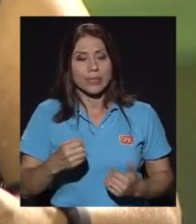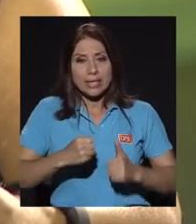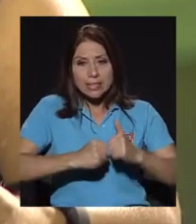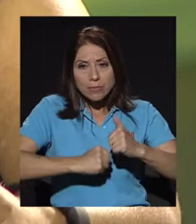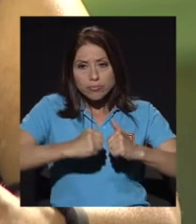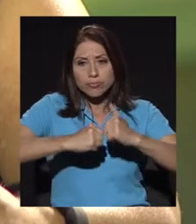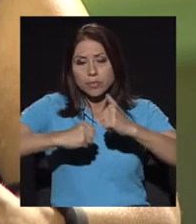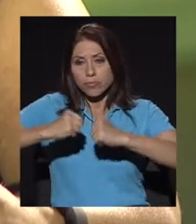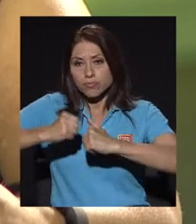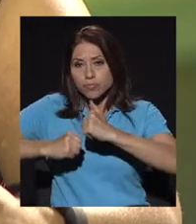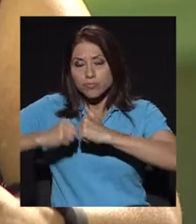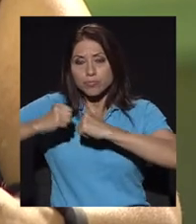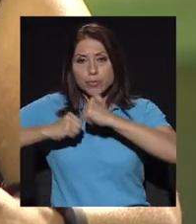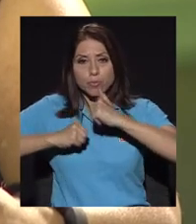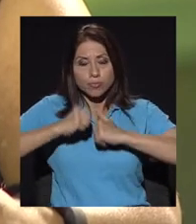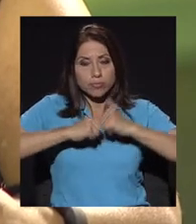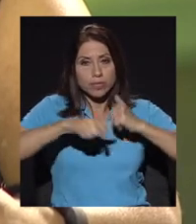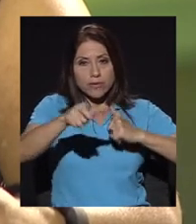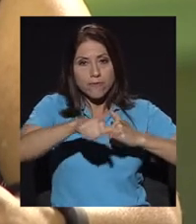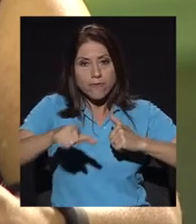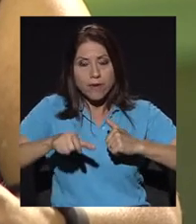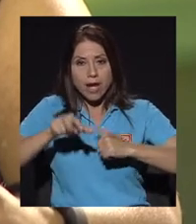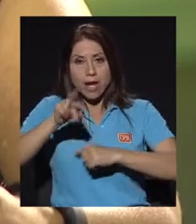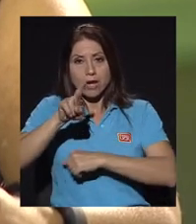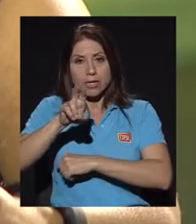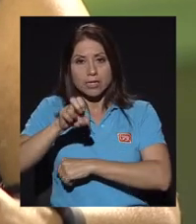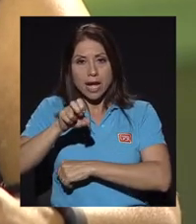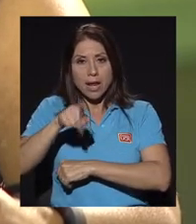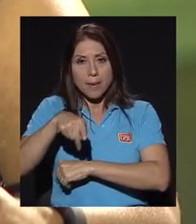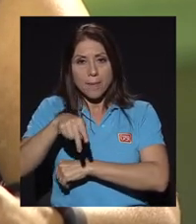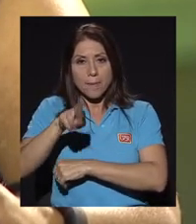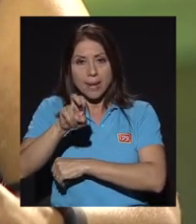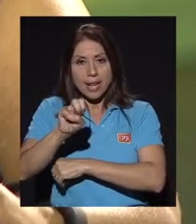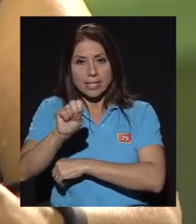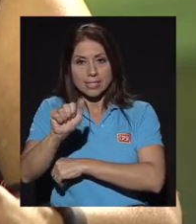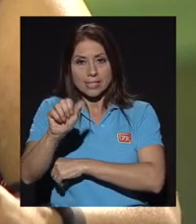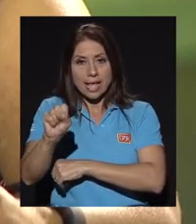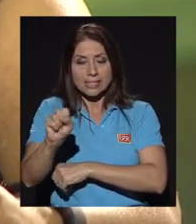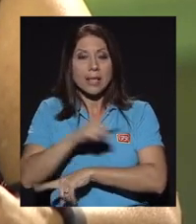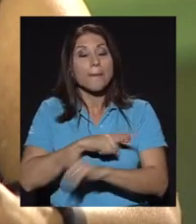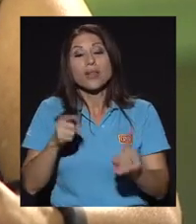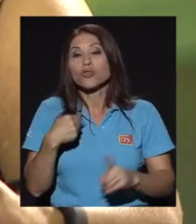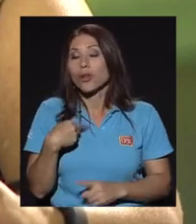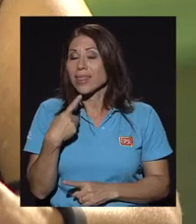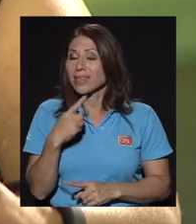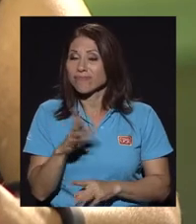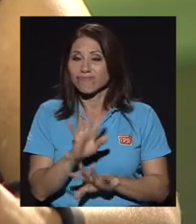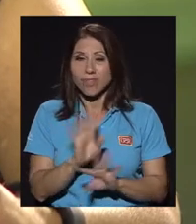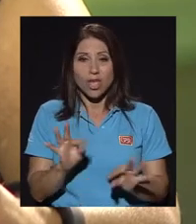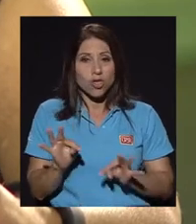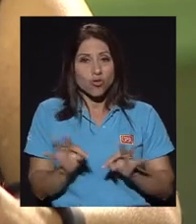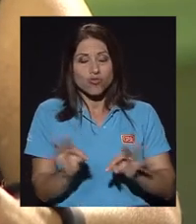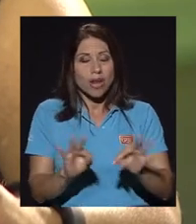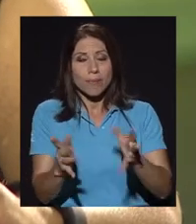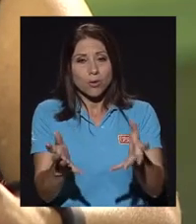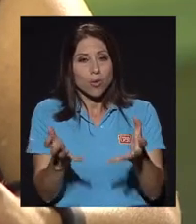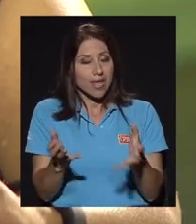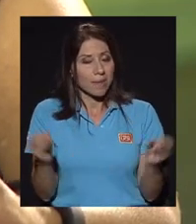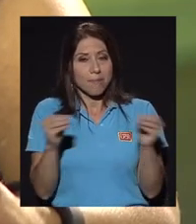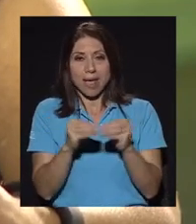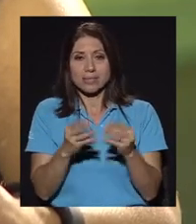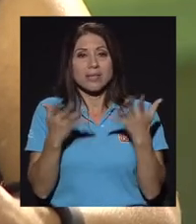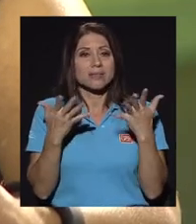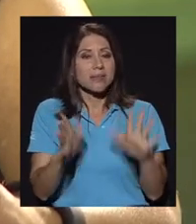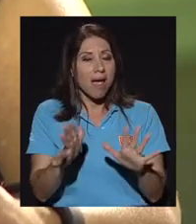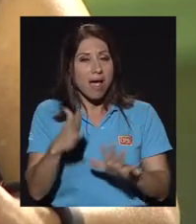estar haciendo represas. Sin embargo, yo le dije, Turrialba no quiere eso más, ya tuvimos una mala experiencia, y yo creo